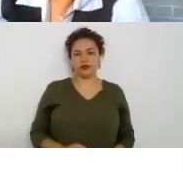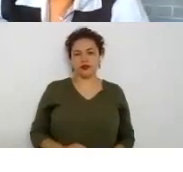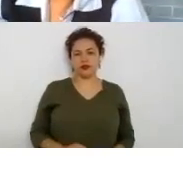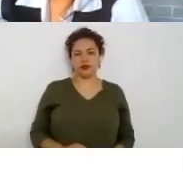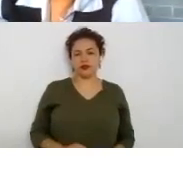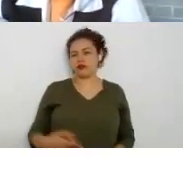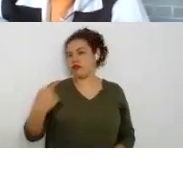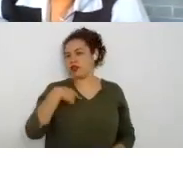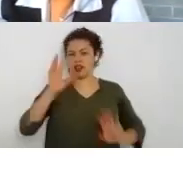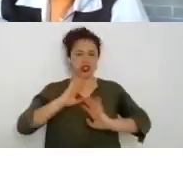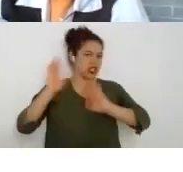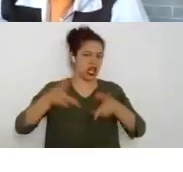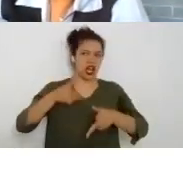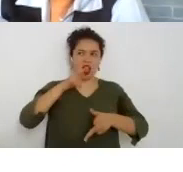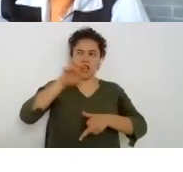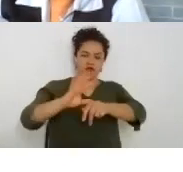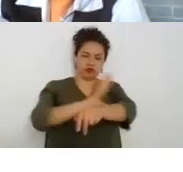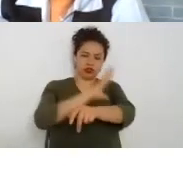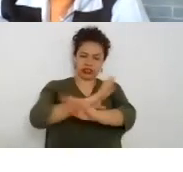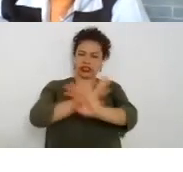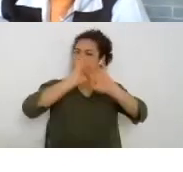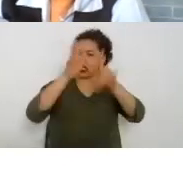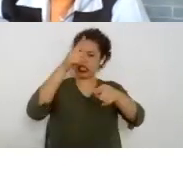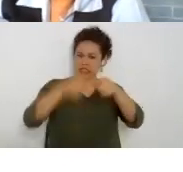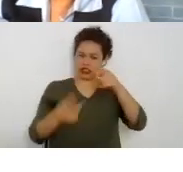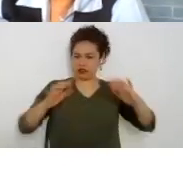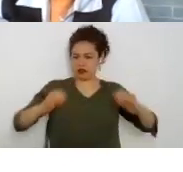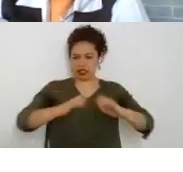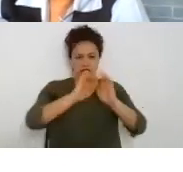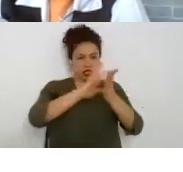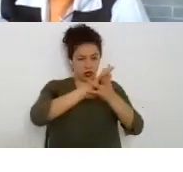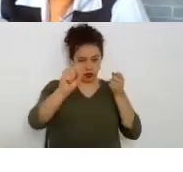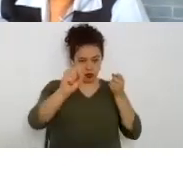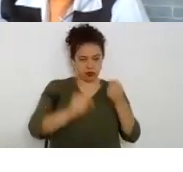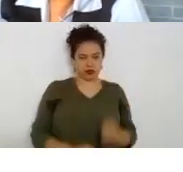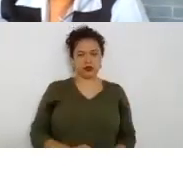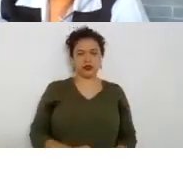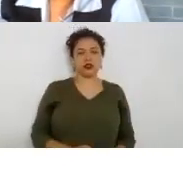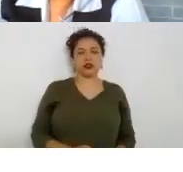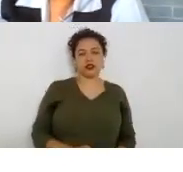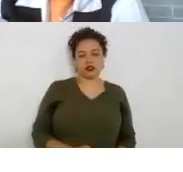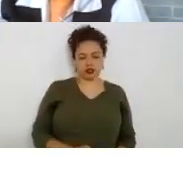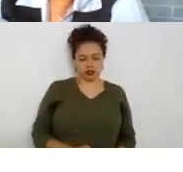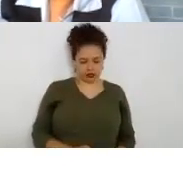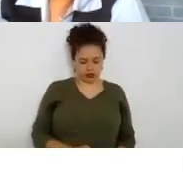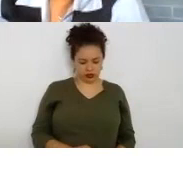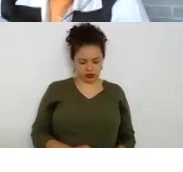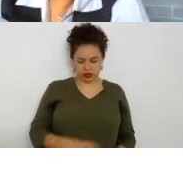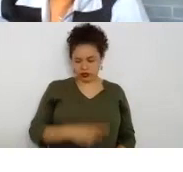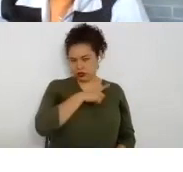la fuente, ¿ok? Lo que está provocando la situación, la emergencia, ¿ok? Aunado a esto, recuerden que siempre tenemos que hacer